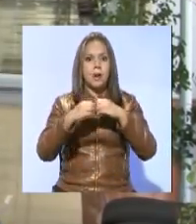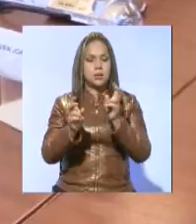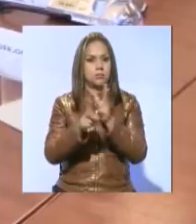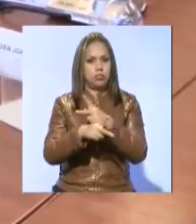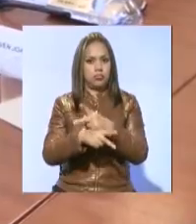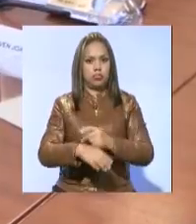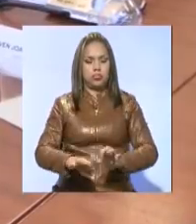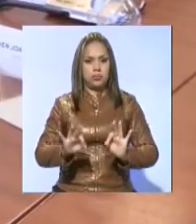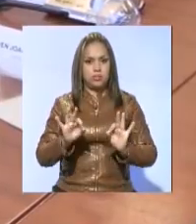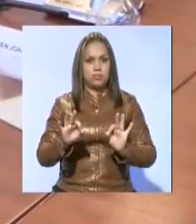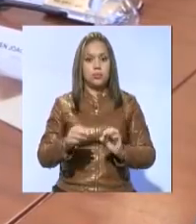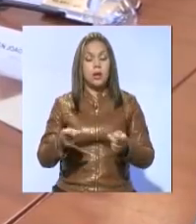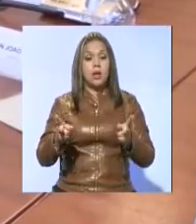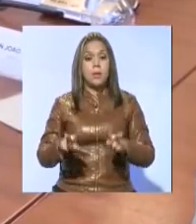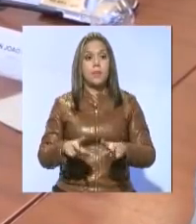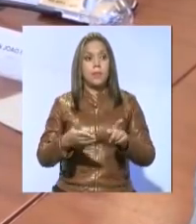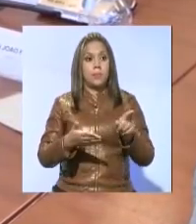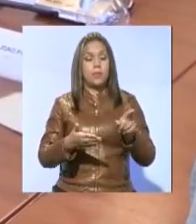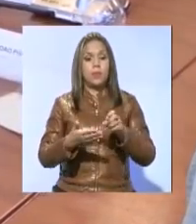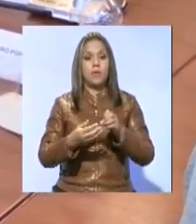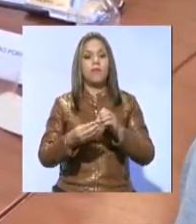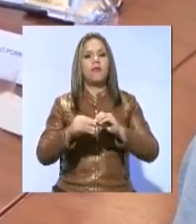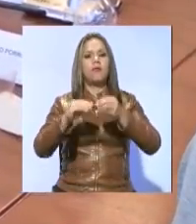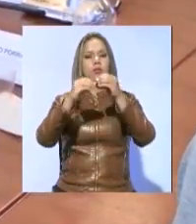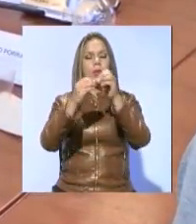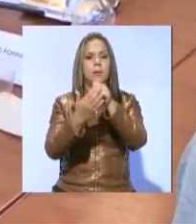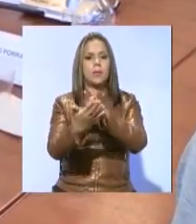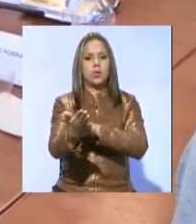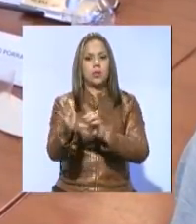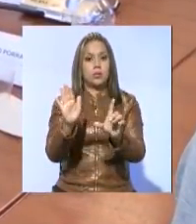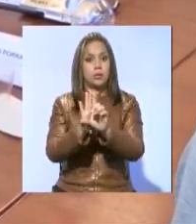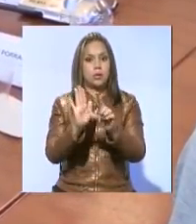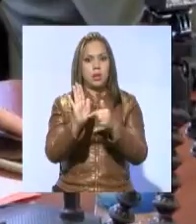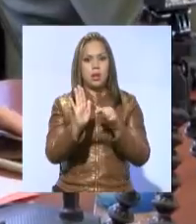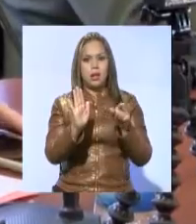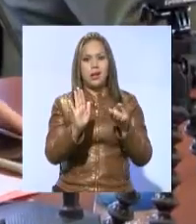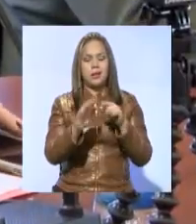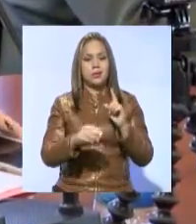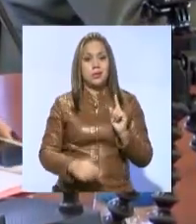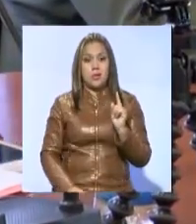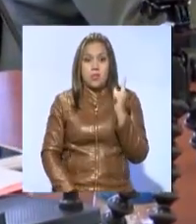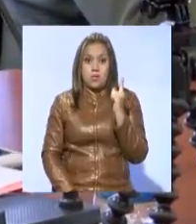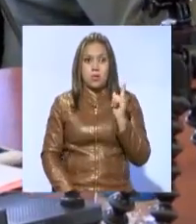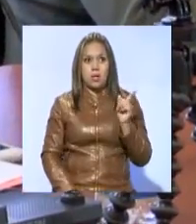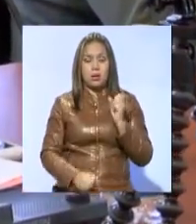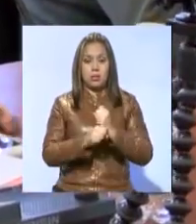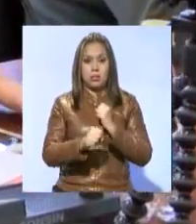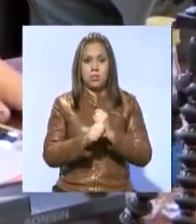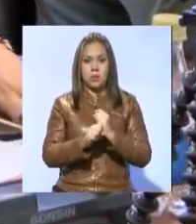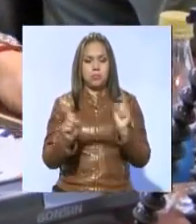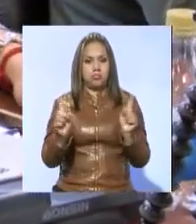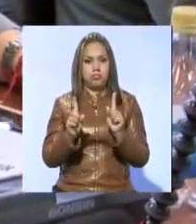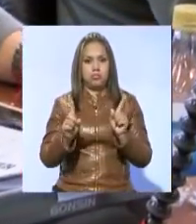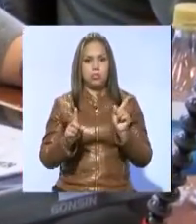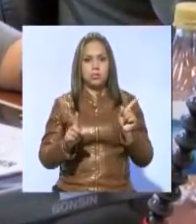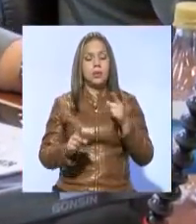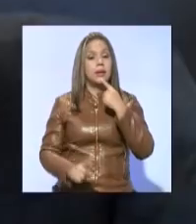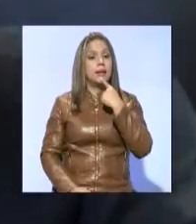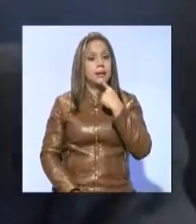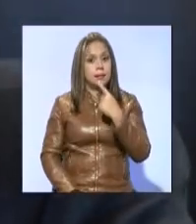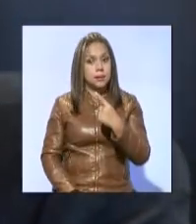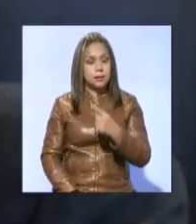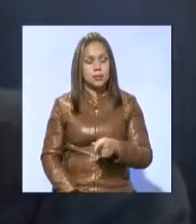producción. Pero la construcción del proyecto de ley y reformas no es la única arista de trabajo. Albornoz señala que